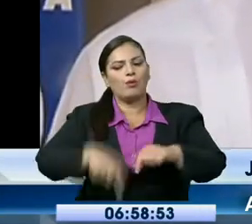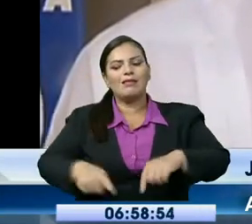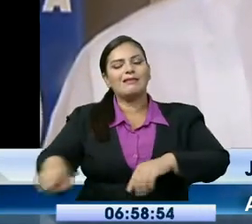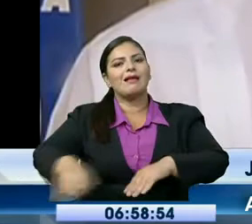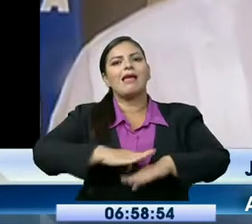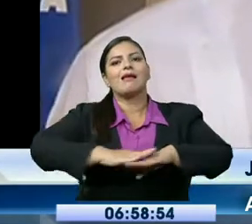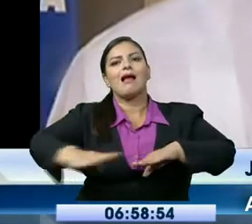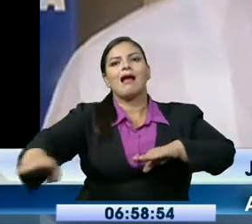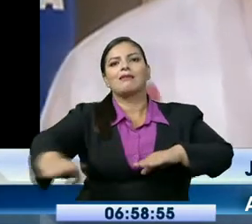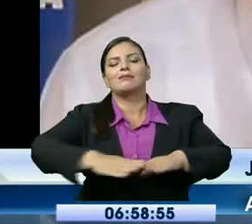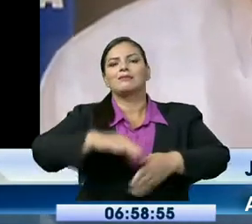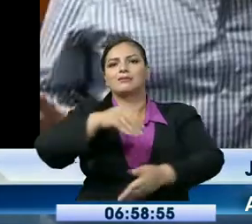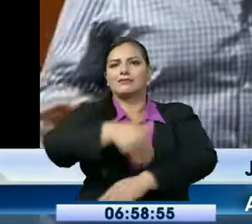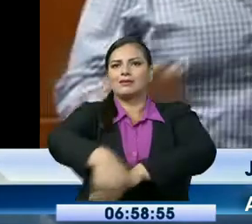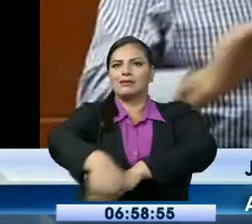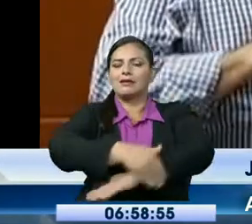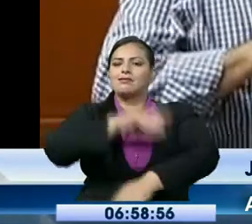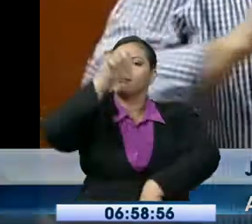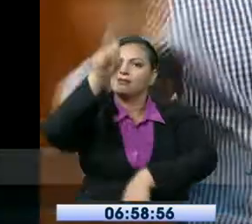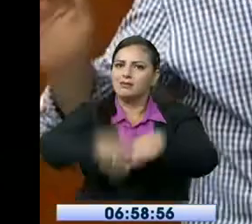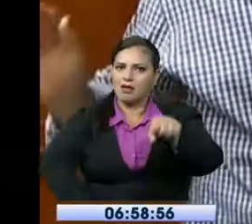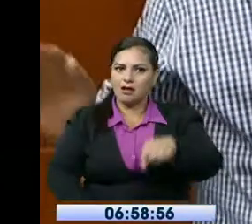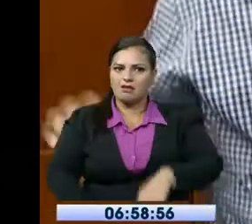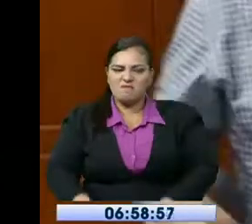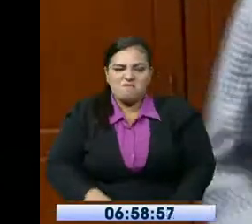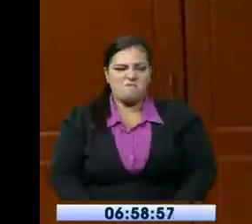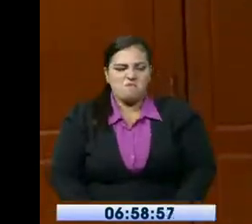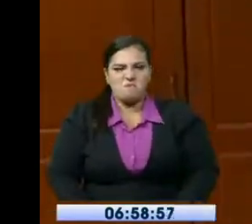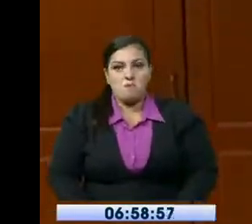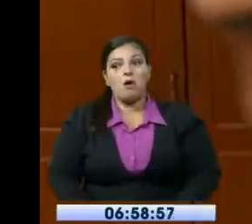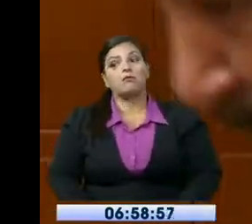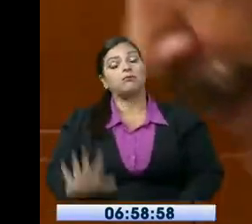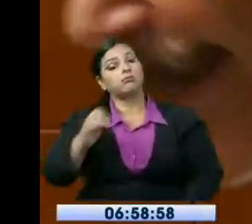de quienes así procedan. Informe Marcela Maquilón. Señores.